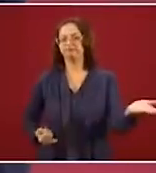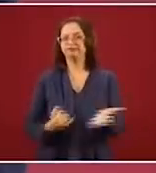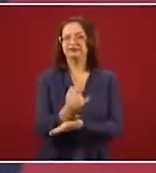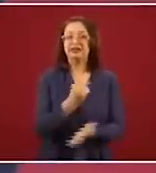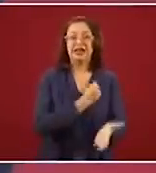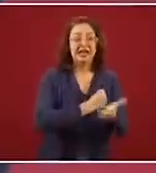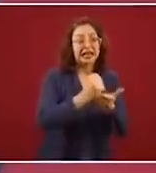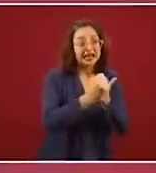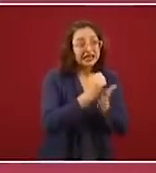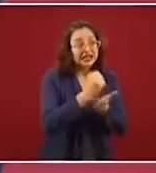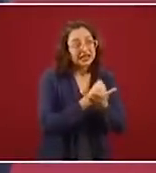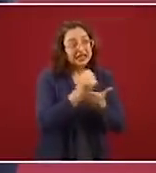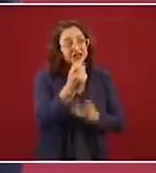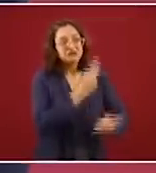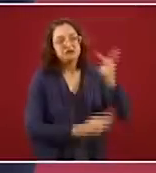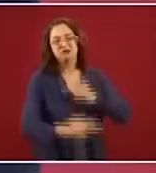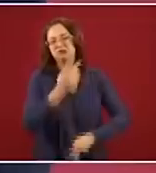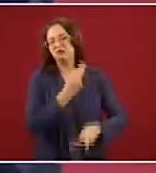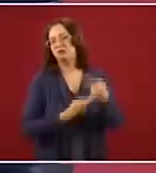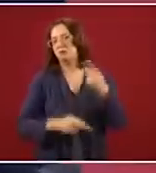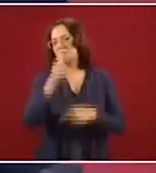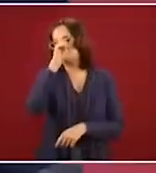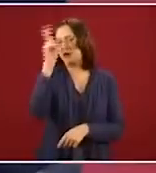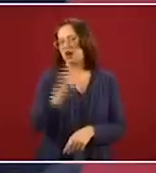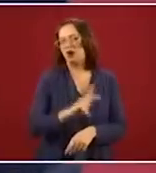Además, imagínense,